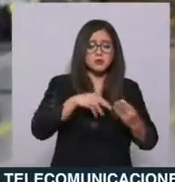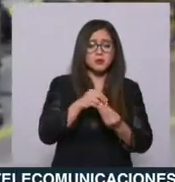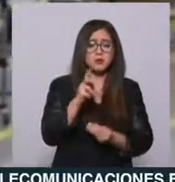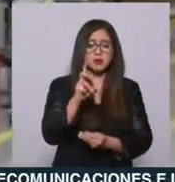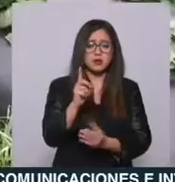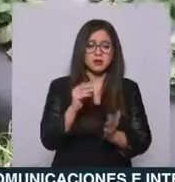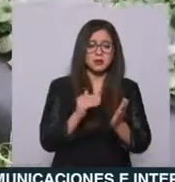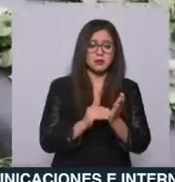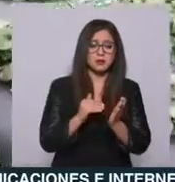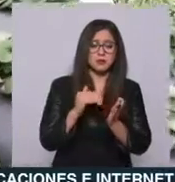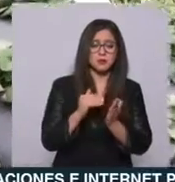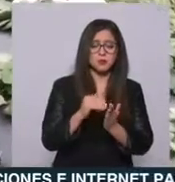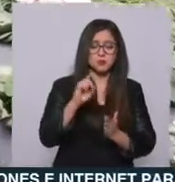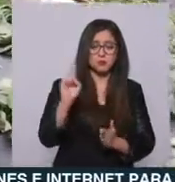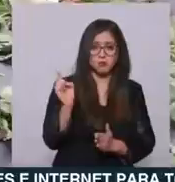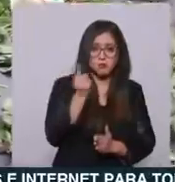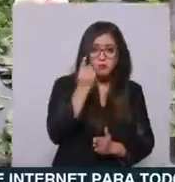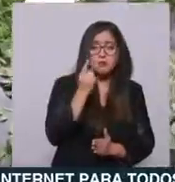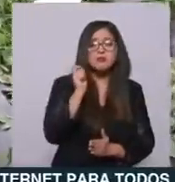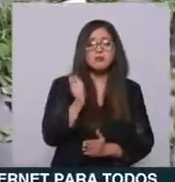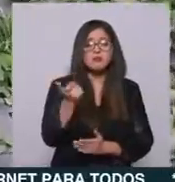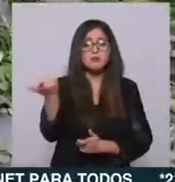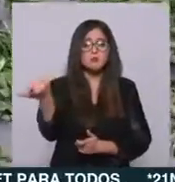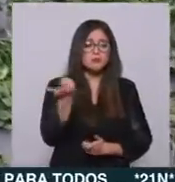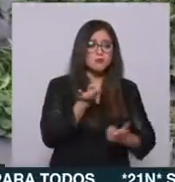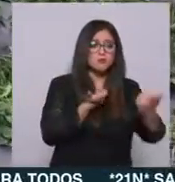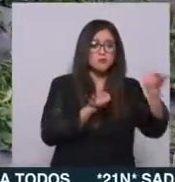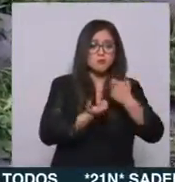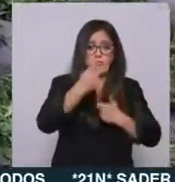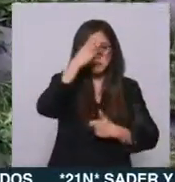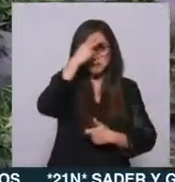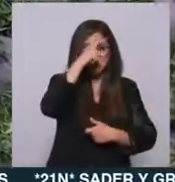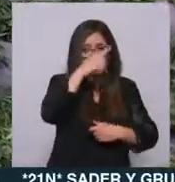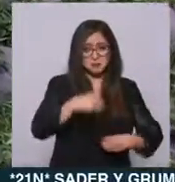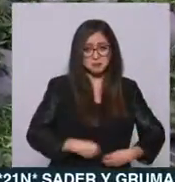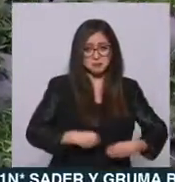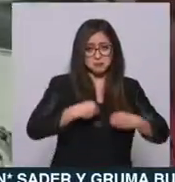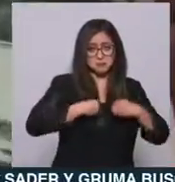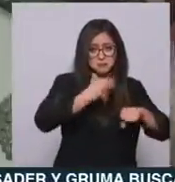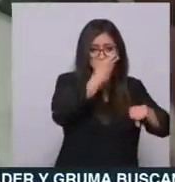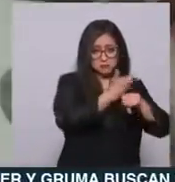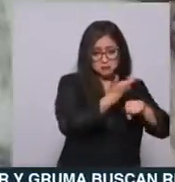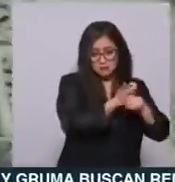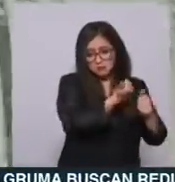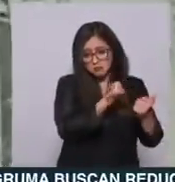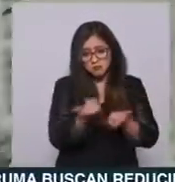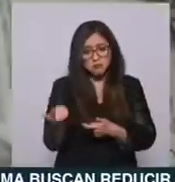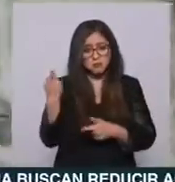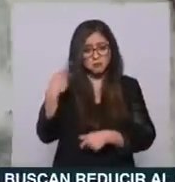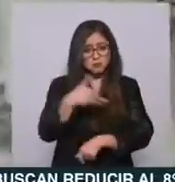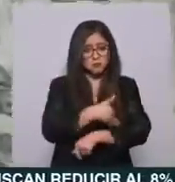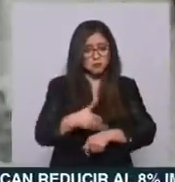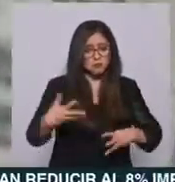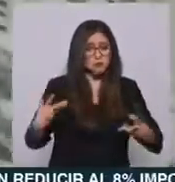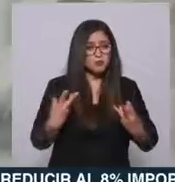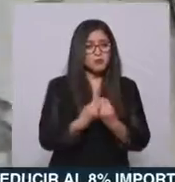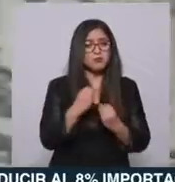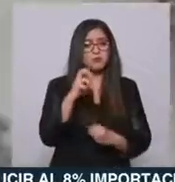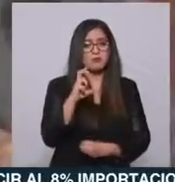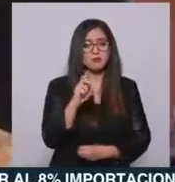millones, señaló que las remesas que envían los mexicanos radicados en Estados Unidos representan $35,000